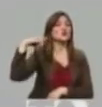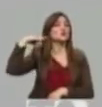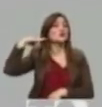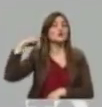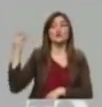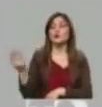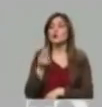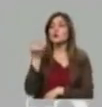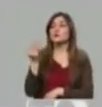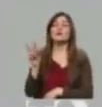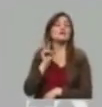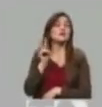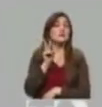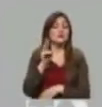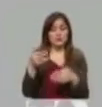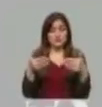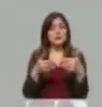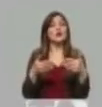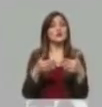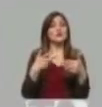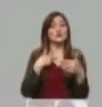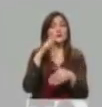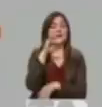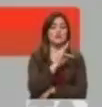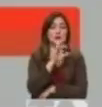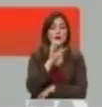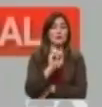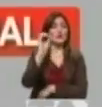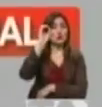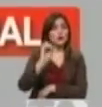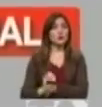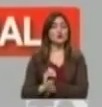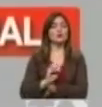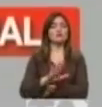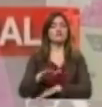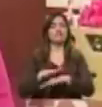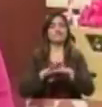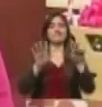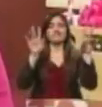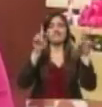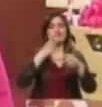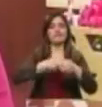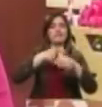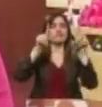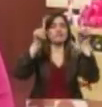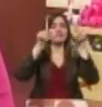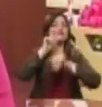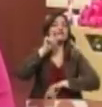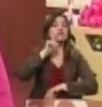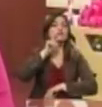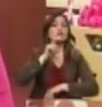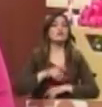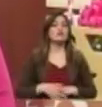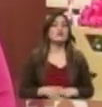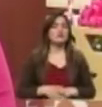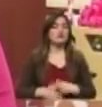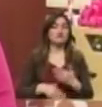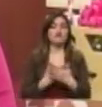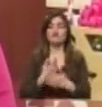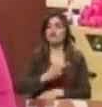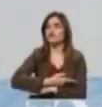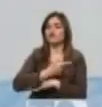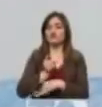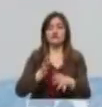adolescentes que son víctimas de algún delito, el 70% son por carácter sexual. Estamos atendiendo casi que a diario este tipo